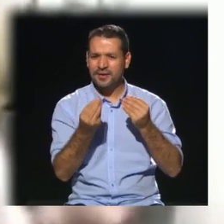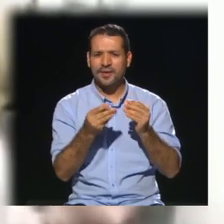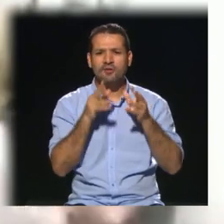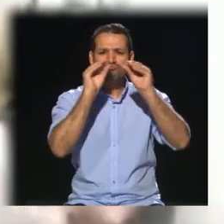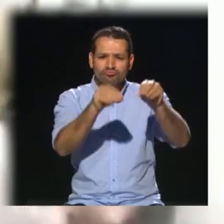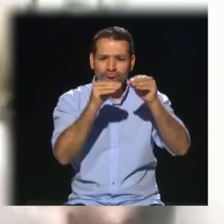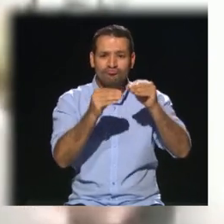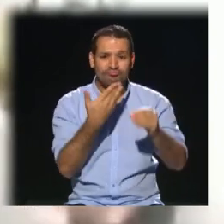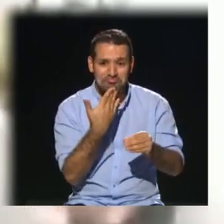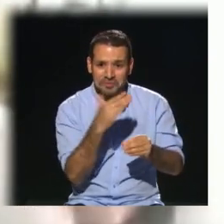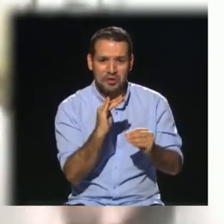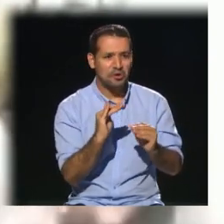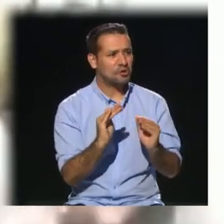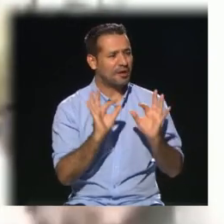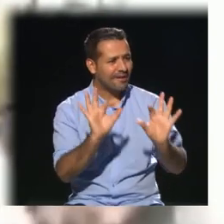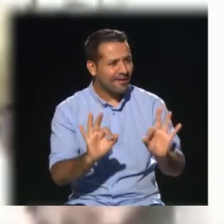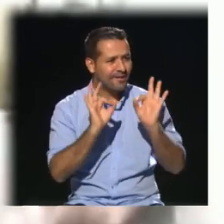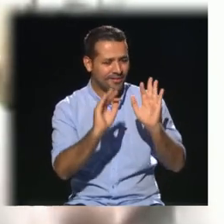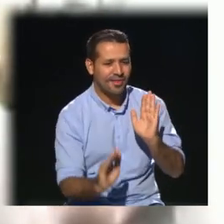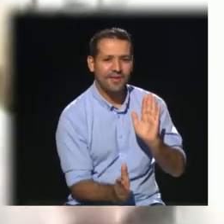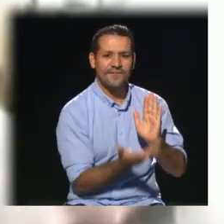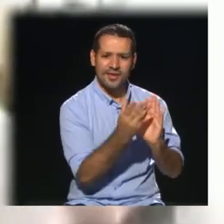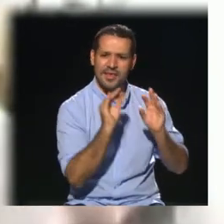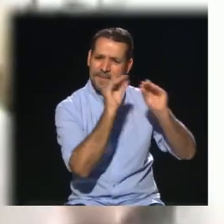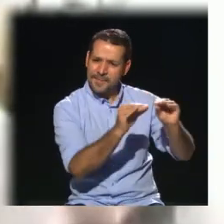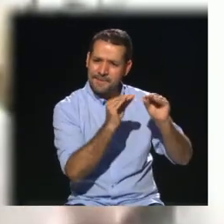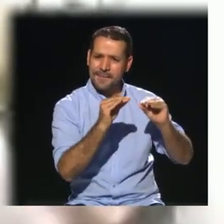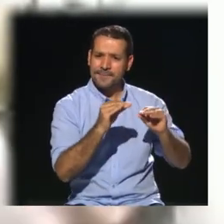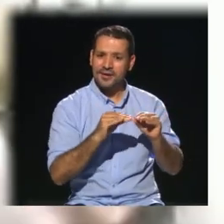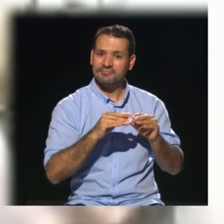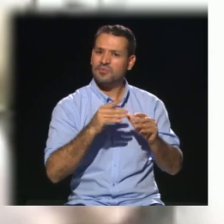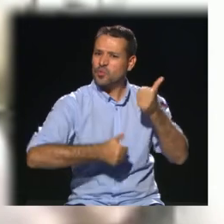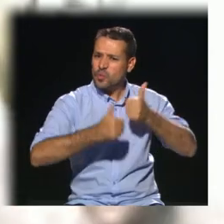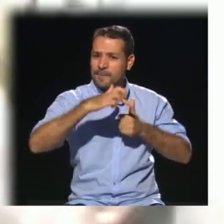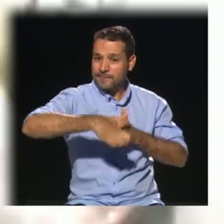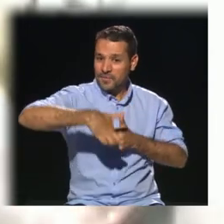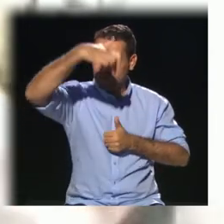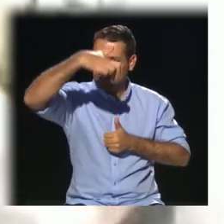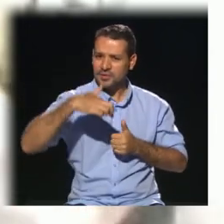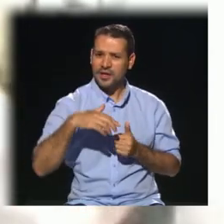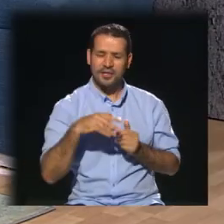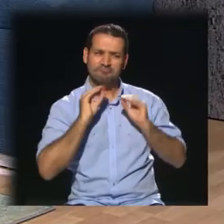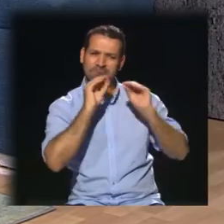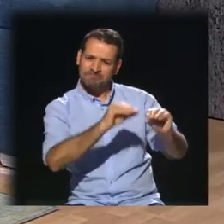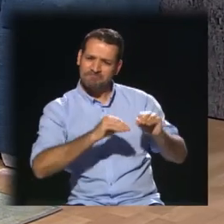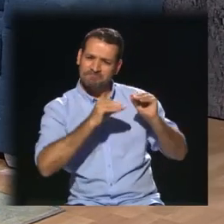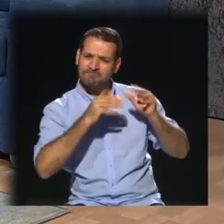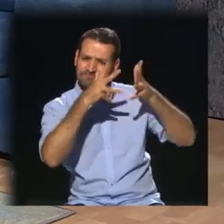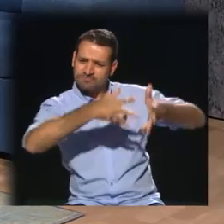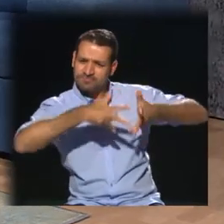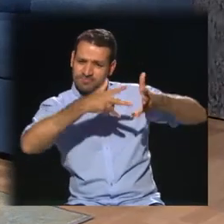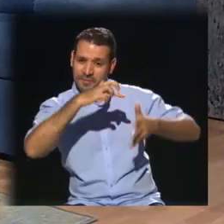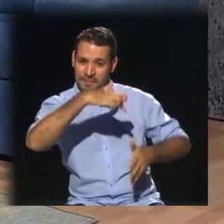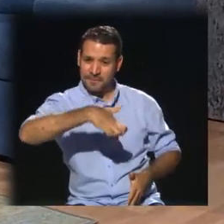ciudadanos, para formar profesionales, para formar trabajadores. Yo pienso que